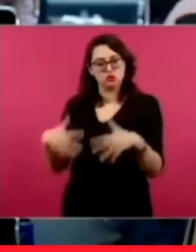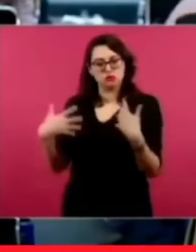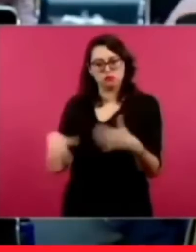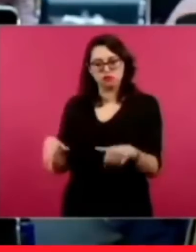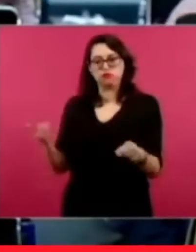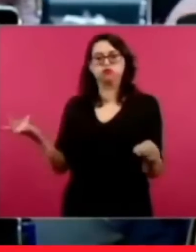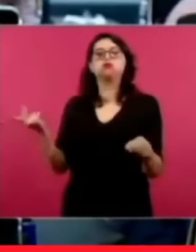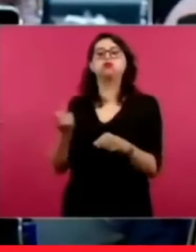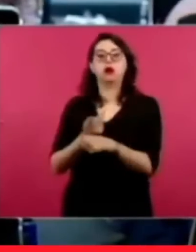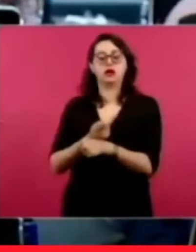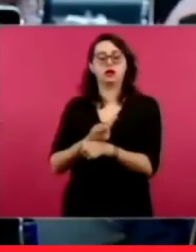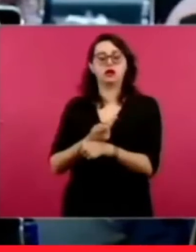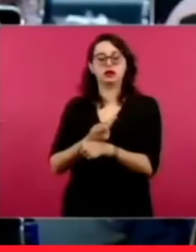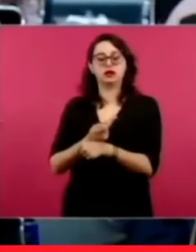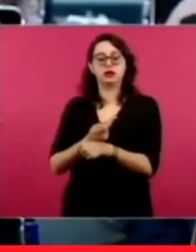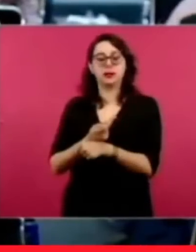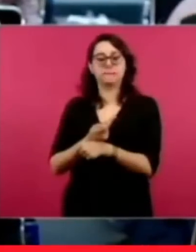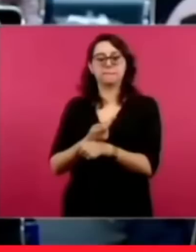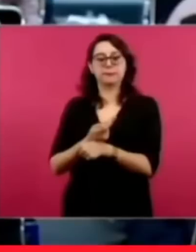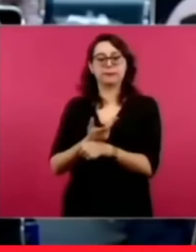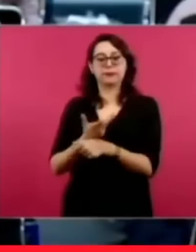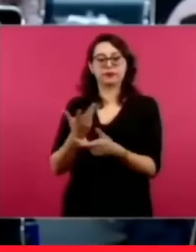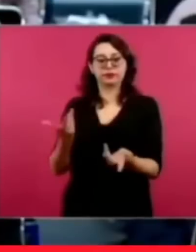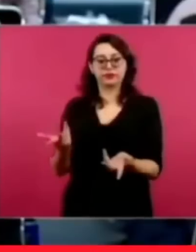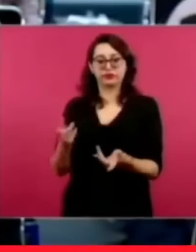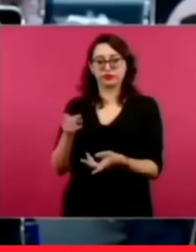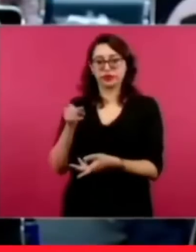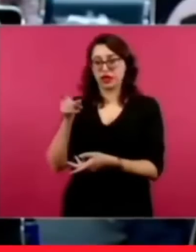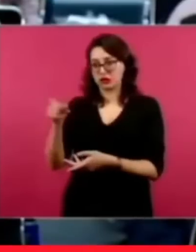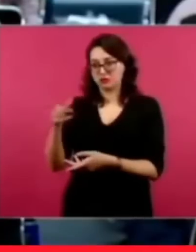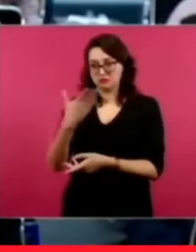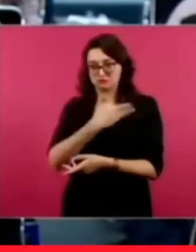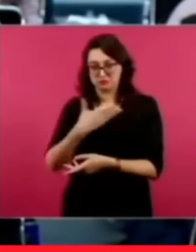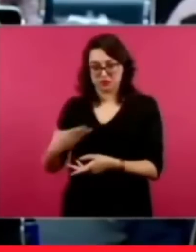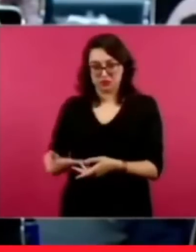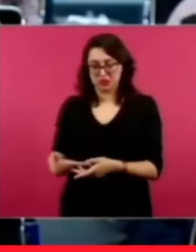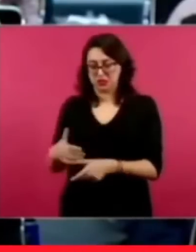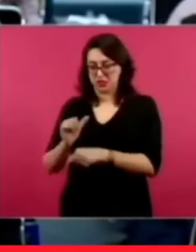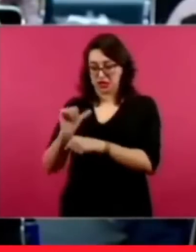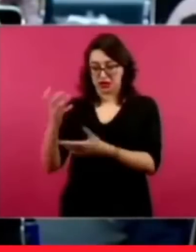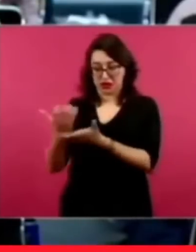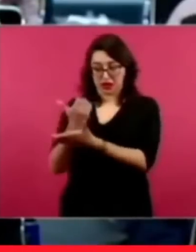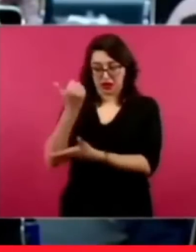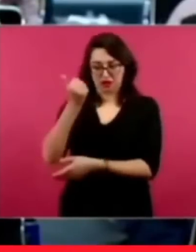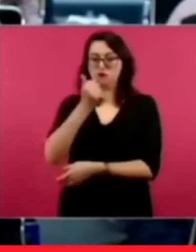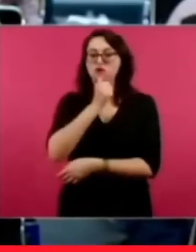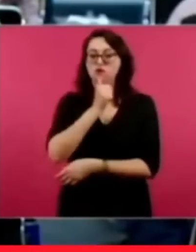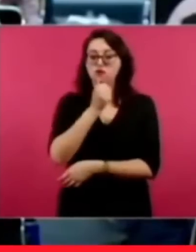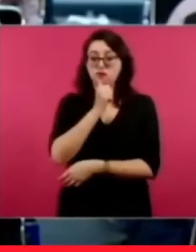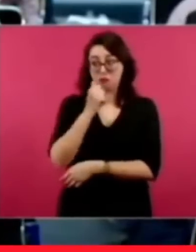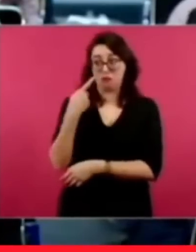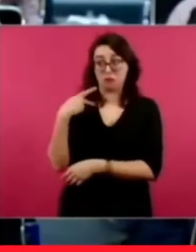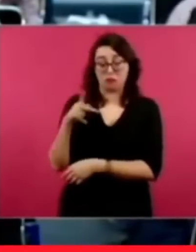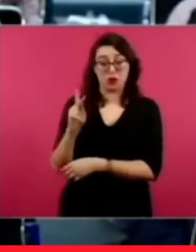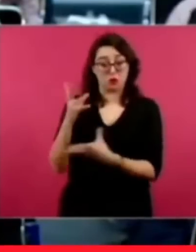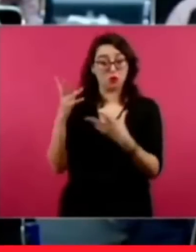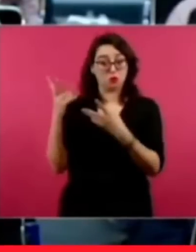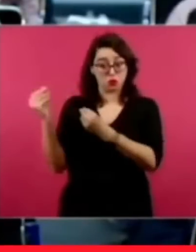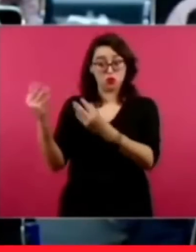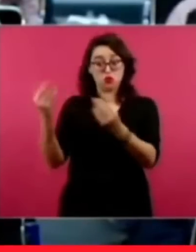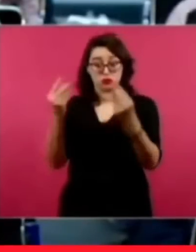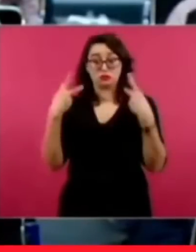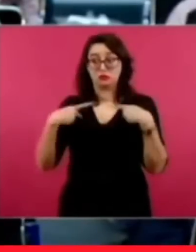esto se enfila, no es que haya ganado ya la presidencia de Argentina, pero bueno, pues enfila hacia